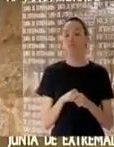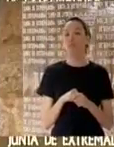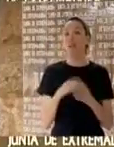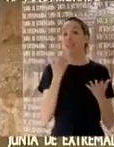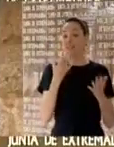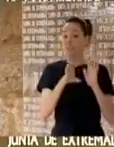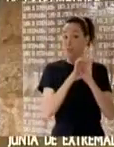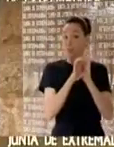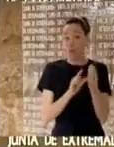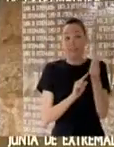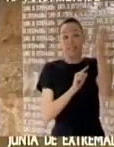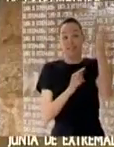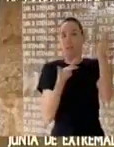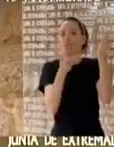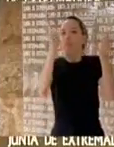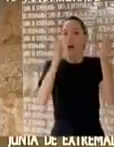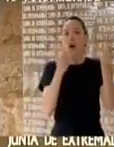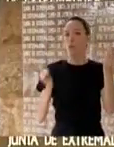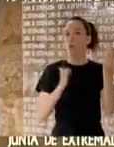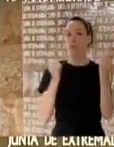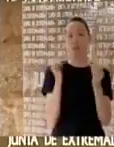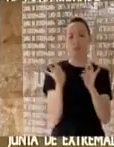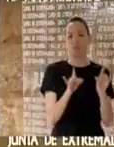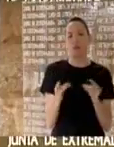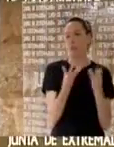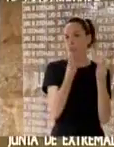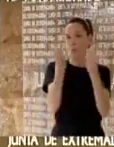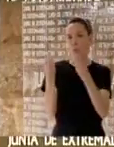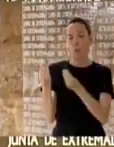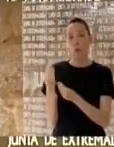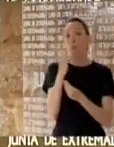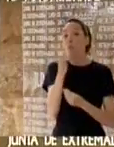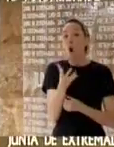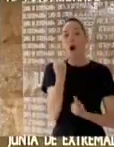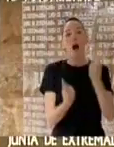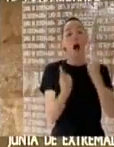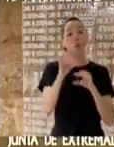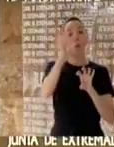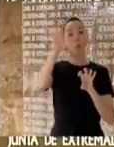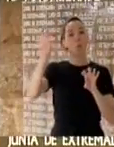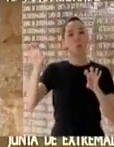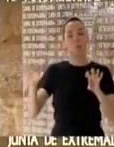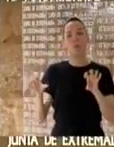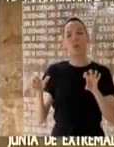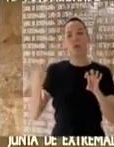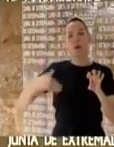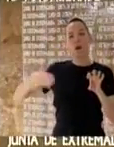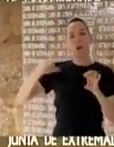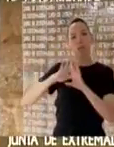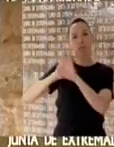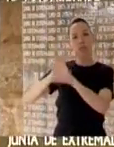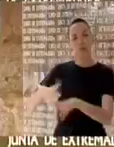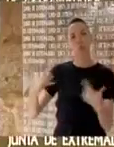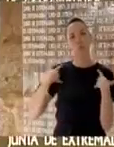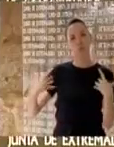en muchísimos territorios que durante muchísimos años sufrieron el viejo centralismo y que negó en